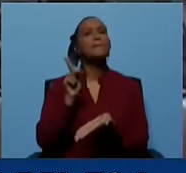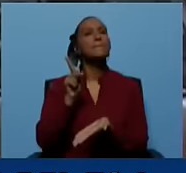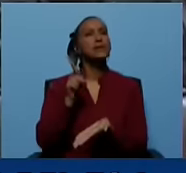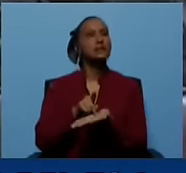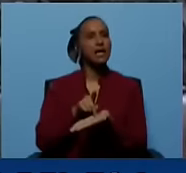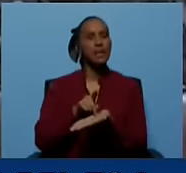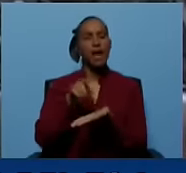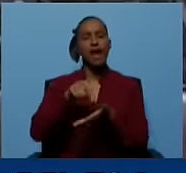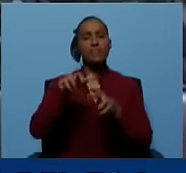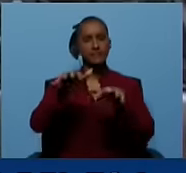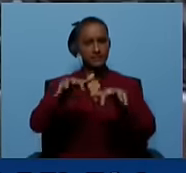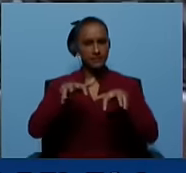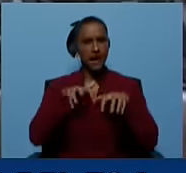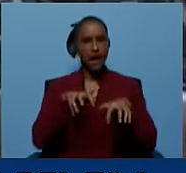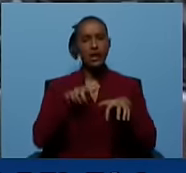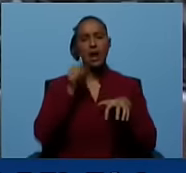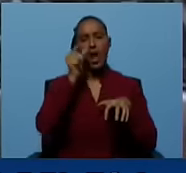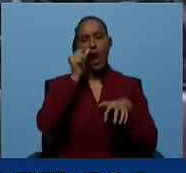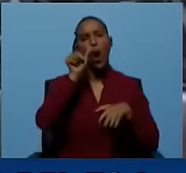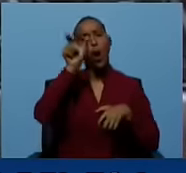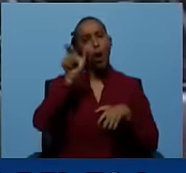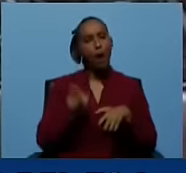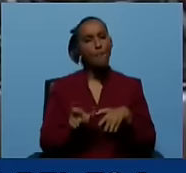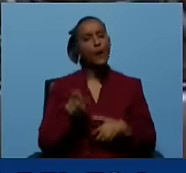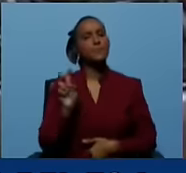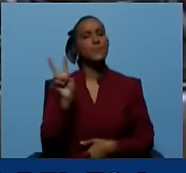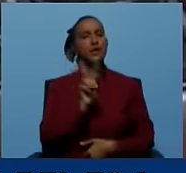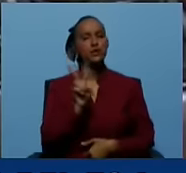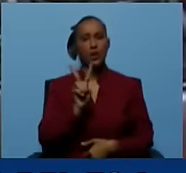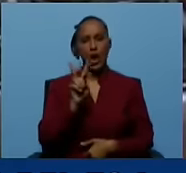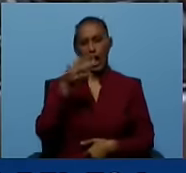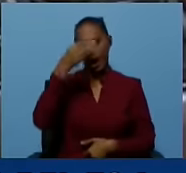esta sala el ciudadano Edmundo González